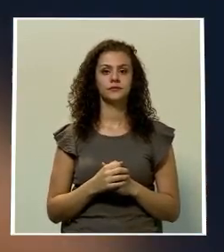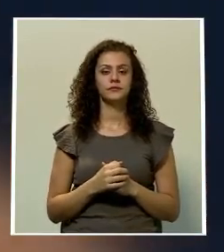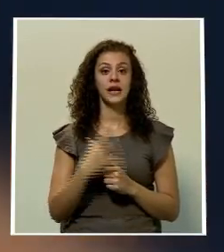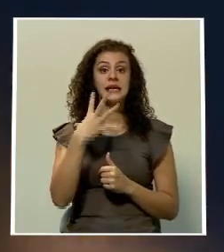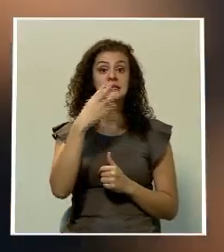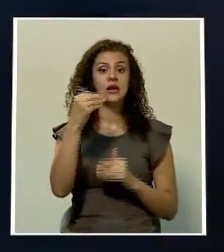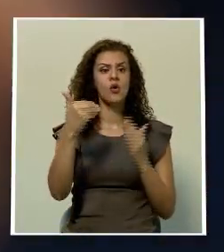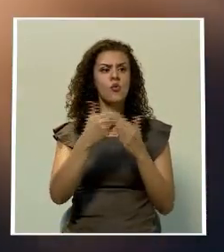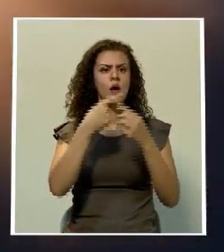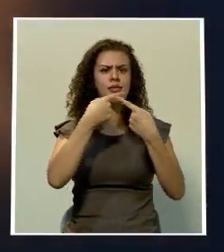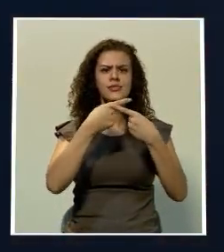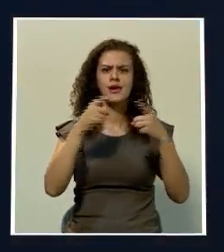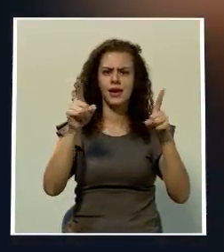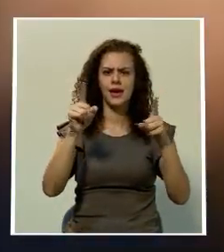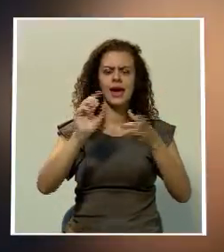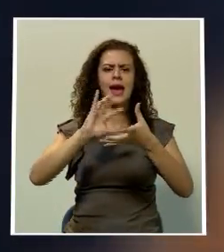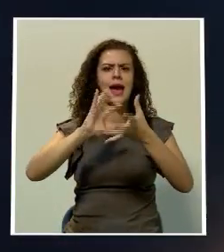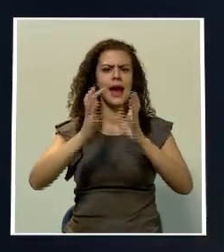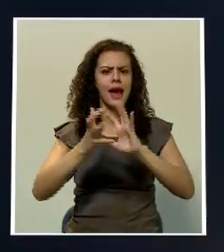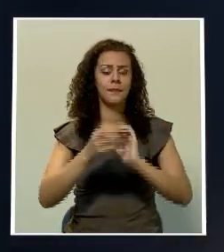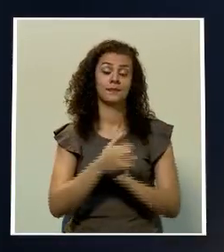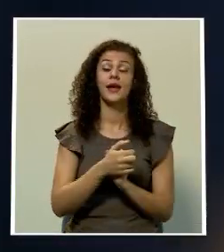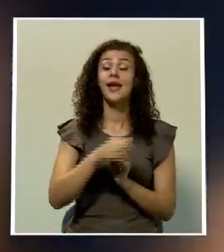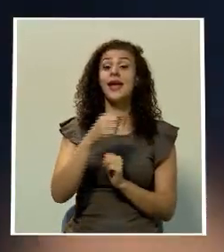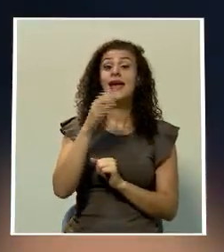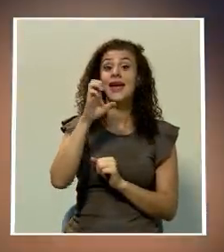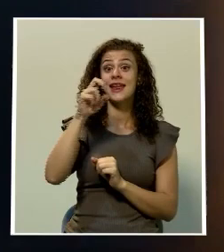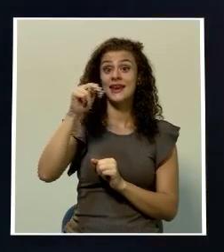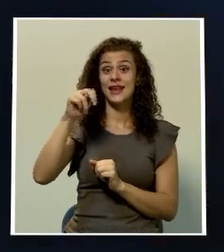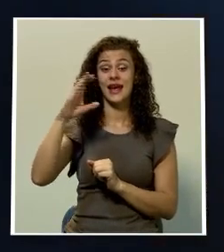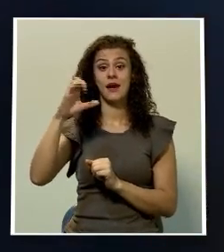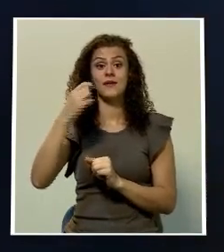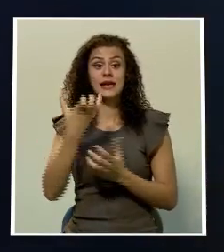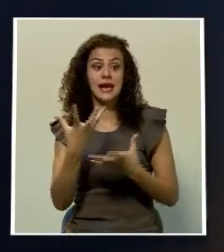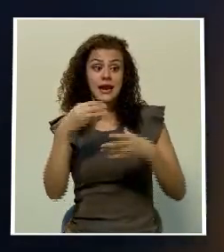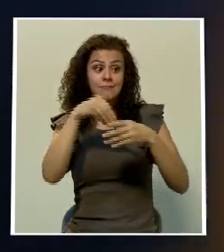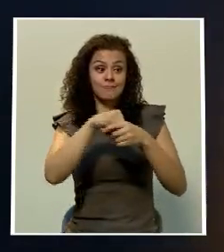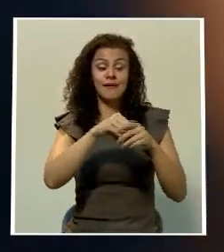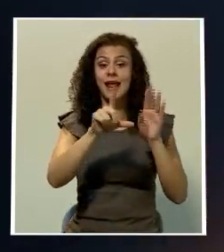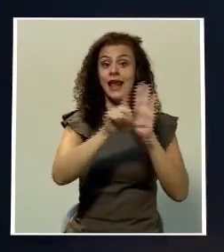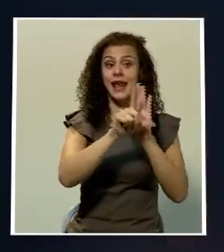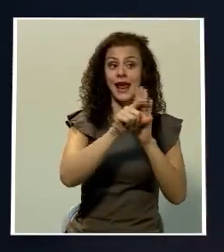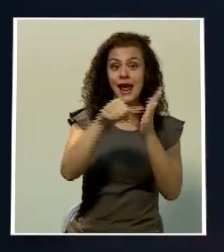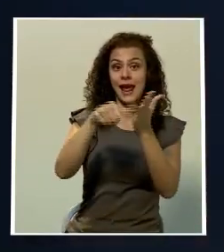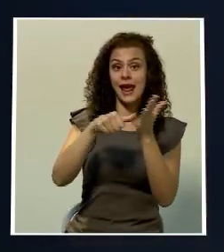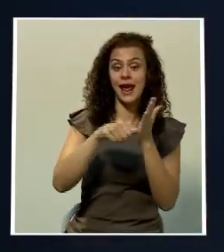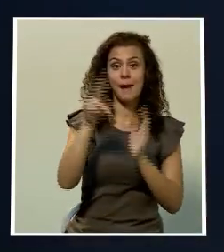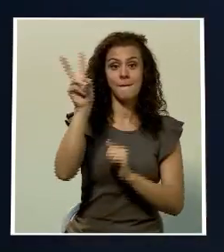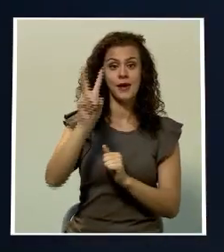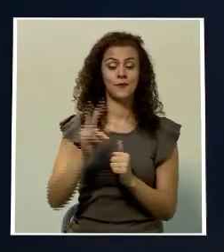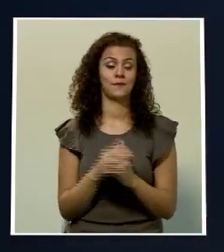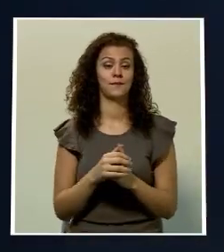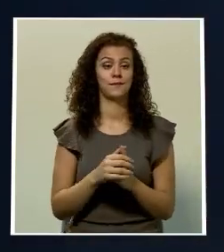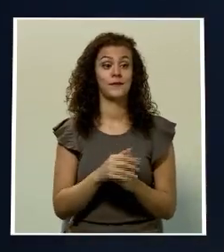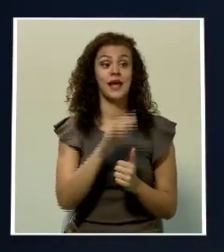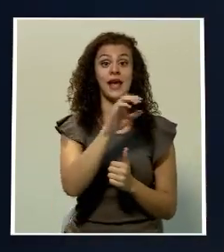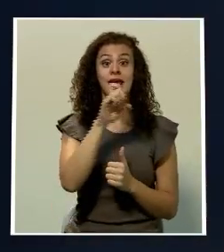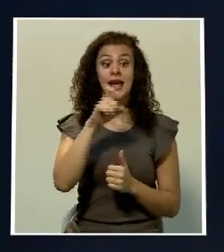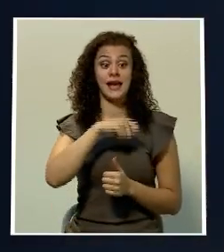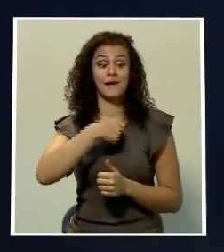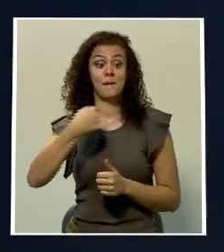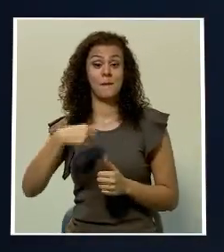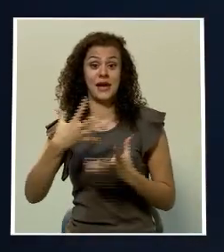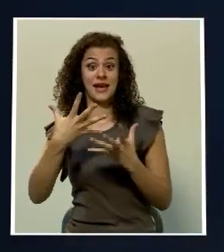Sale una declaración que la cambia. Enrique Capriles pide participar en las elecciones legislativas en Venezuela. El ex